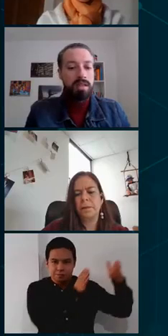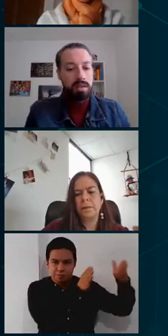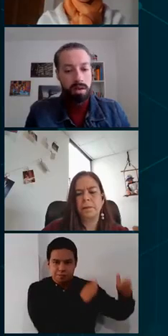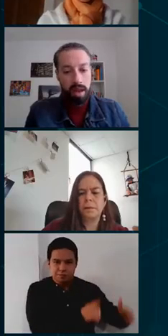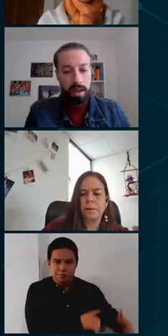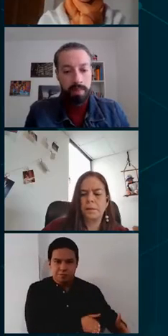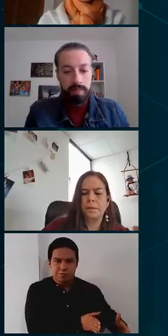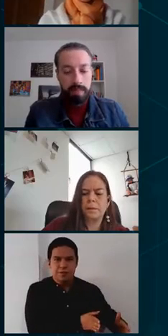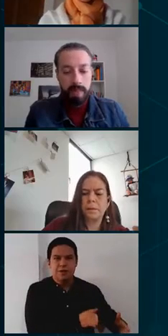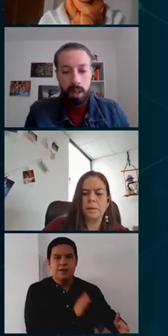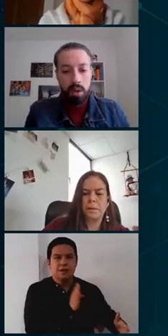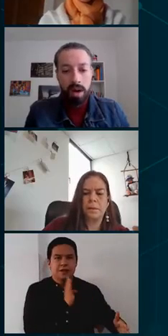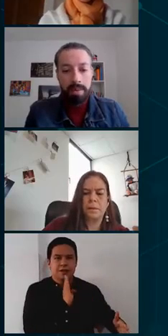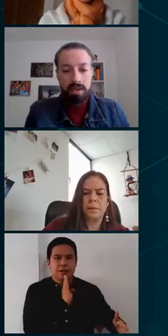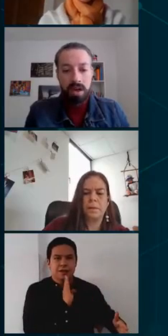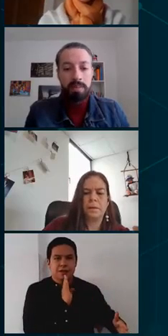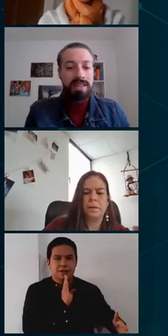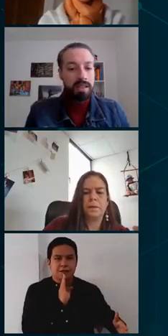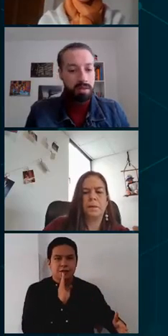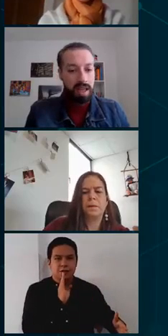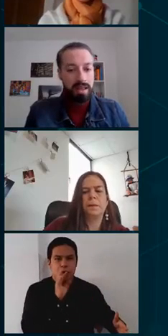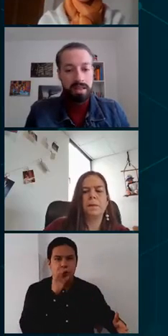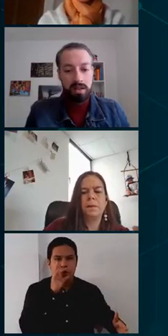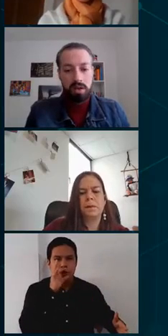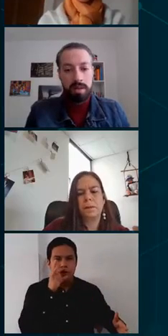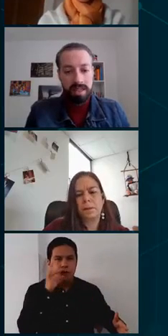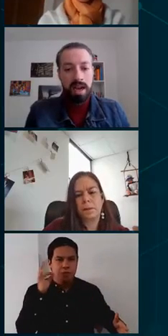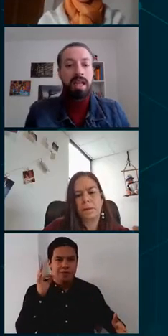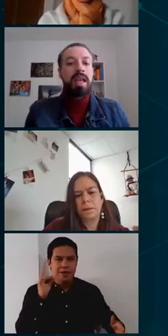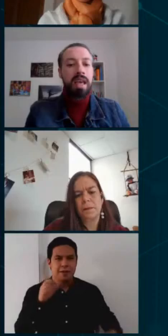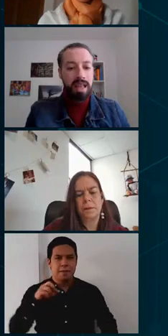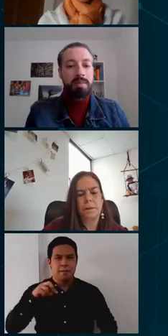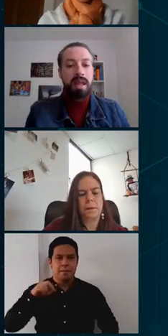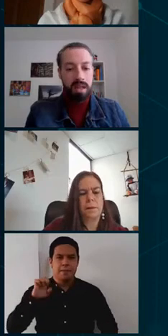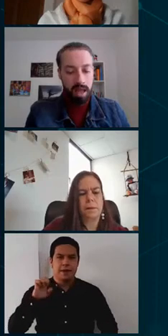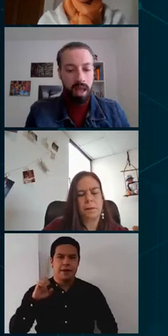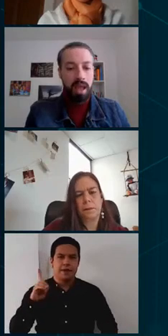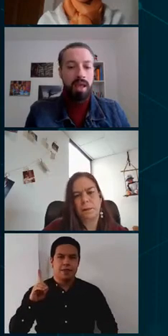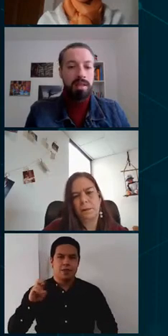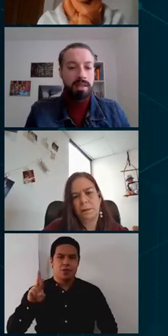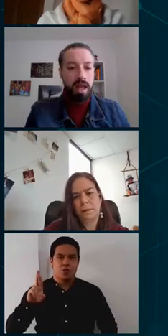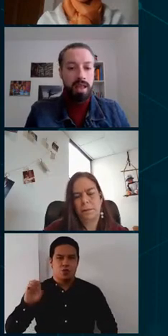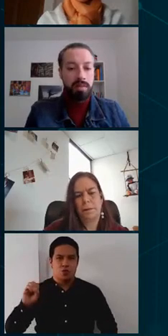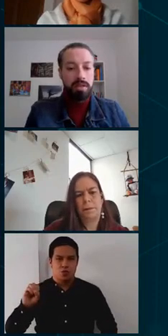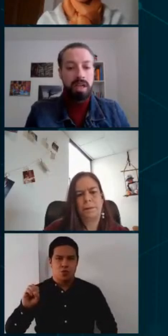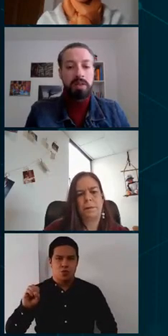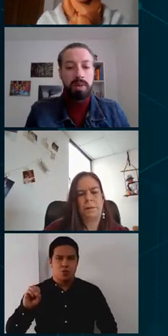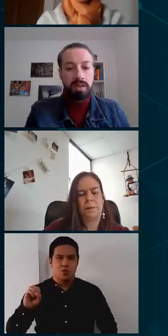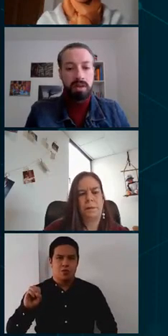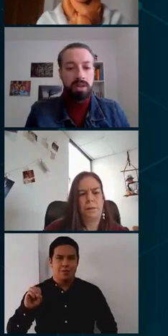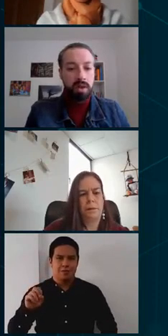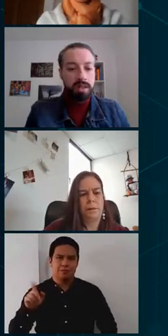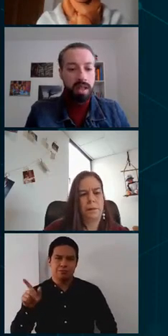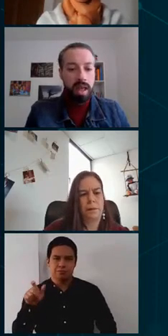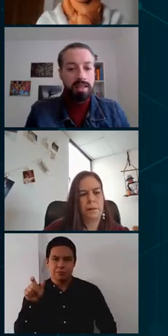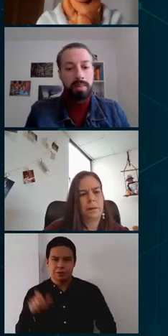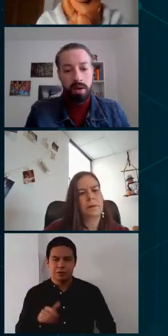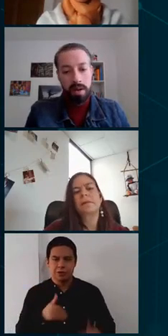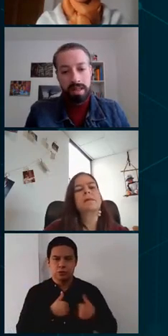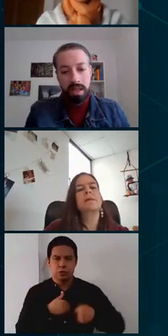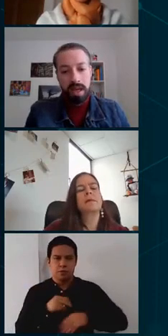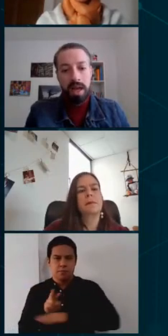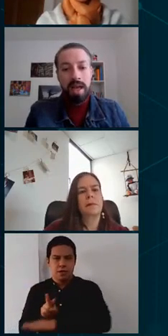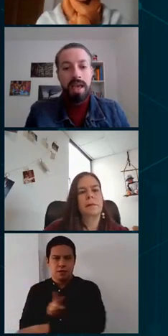que es una persona pues, de seguridad del centro comercial, que también está, digamos que expuesto a toda